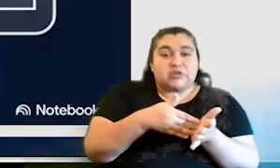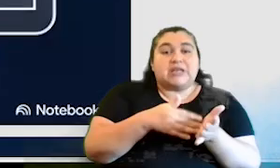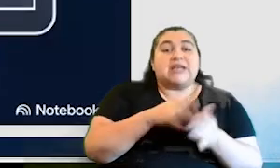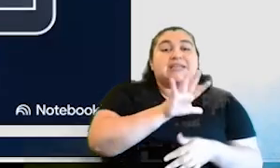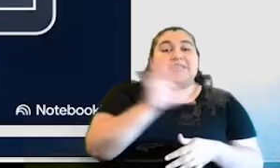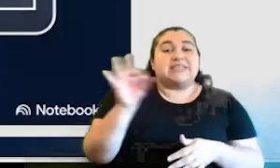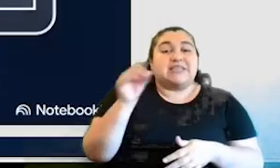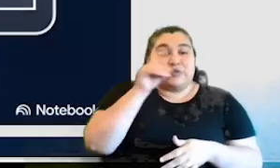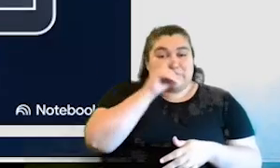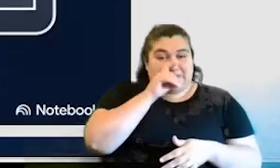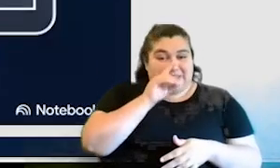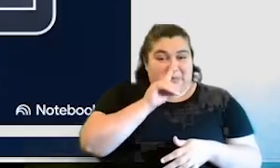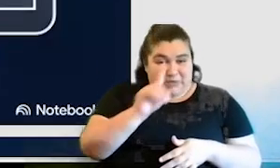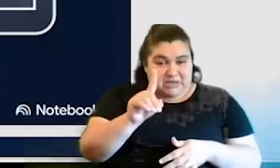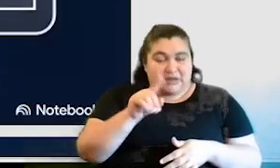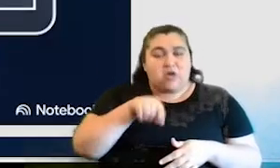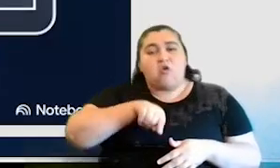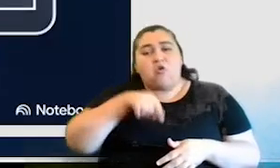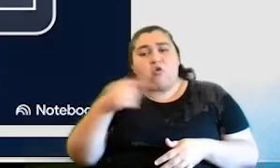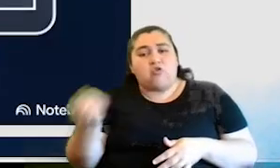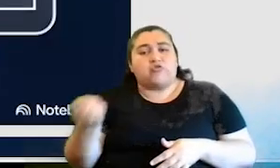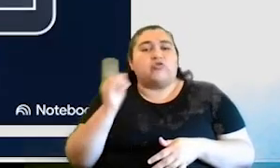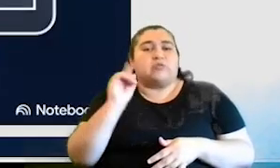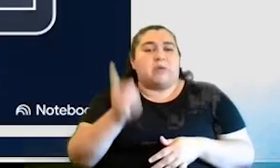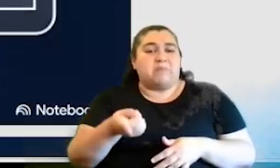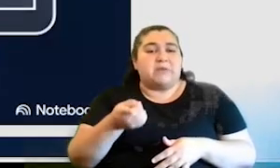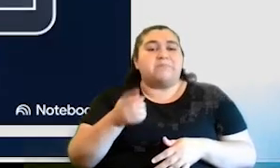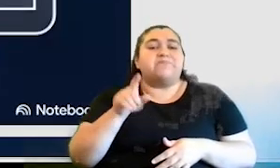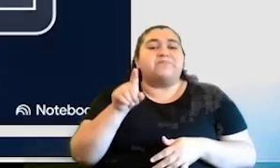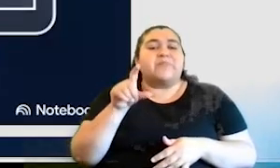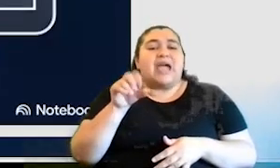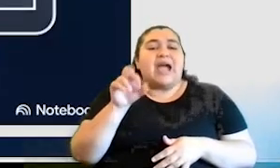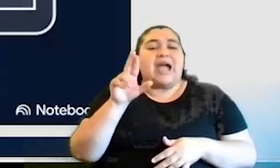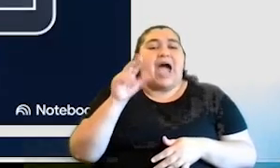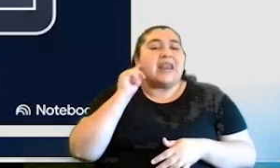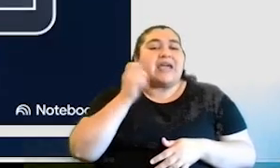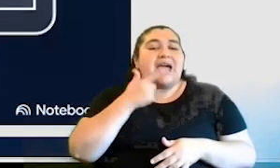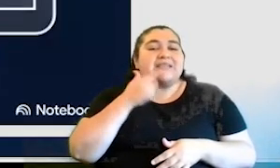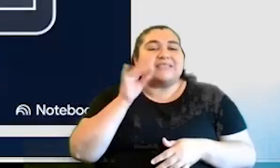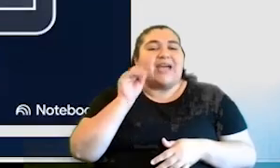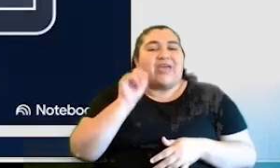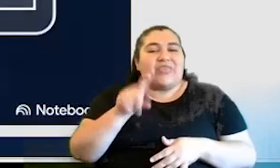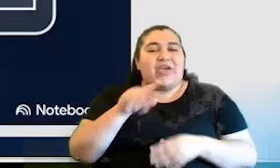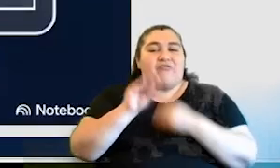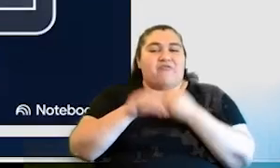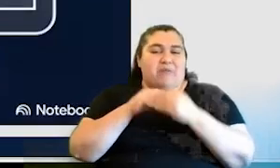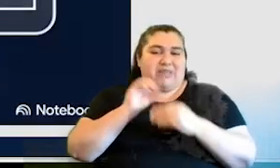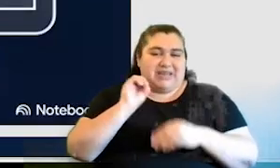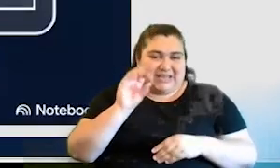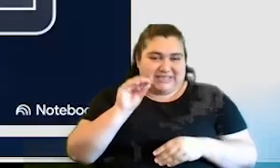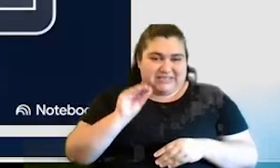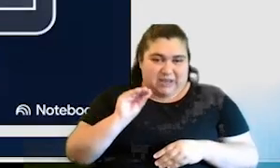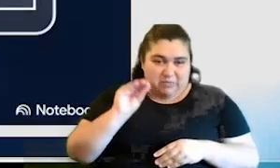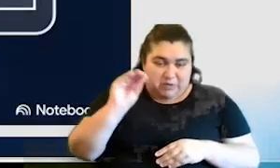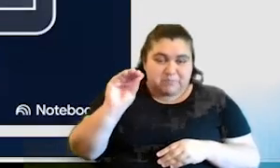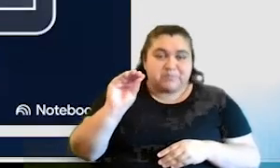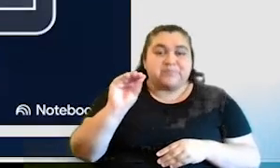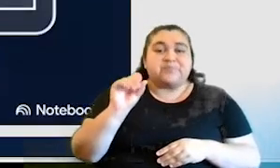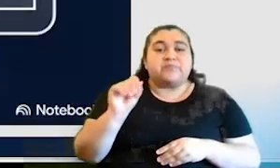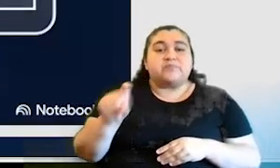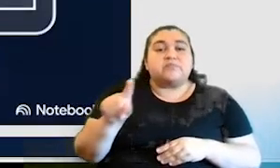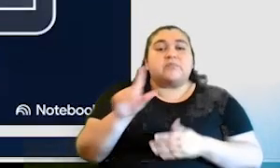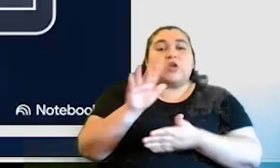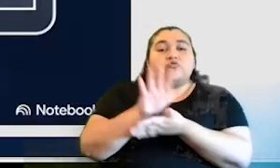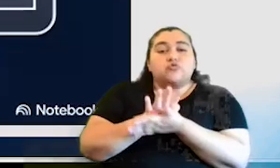Y después tenemos el resto de las cargas de familia, que siguiendo un poco, ahora vamos a hacer algunas menciones respecto a lo que